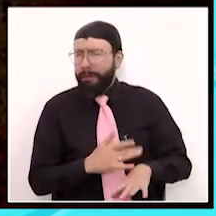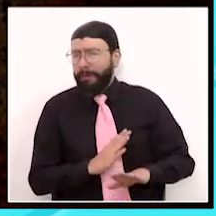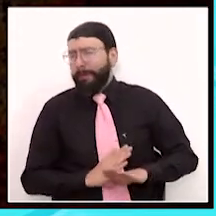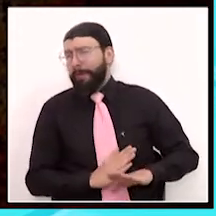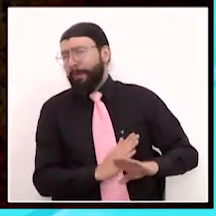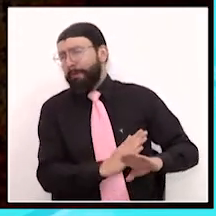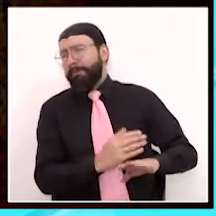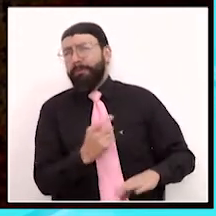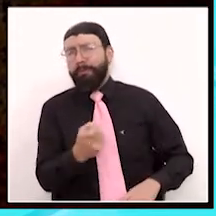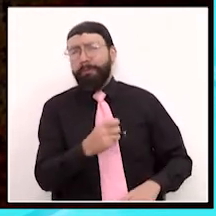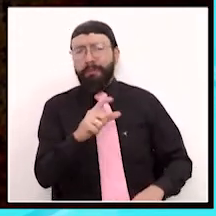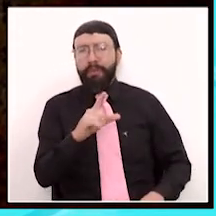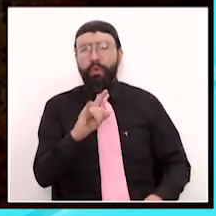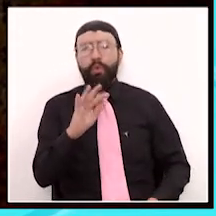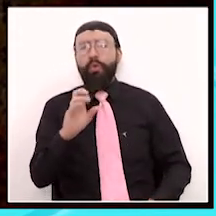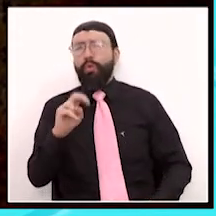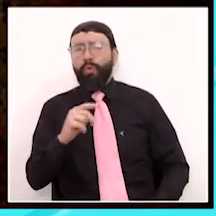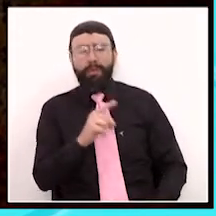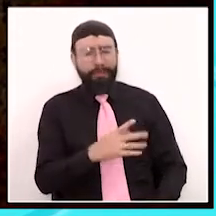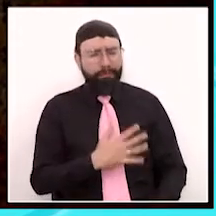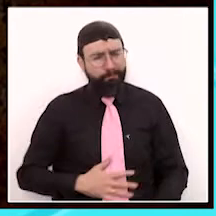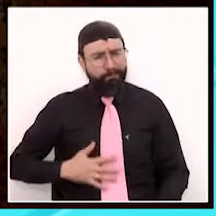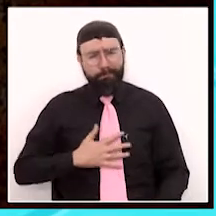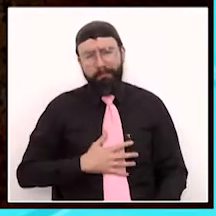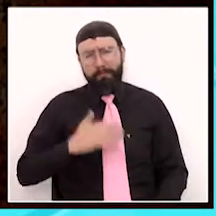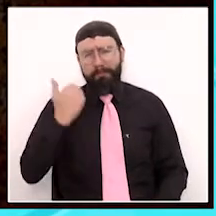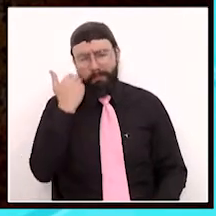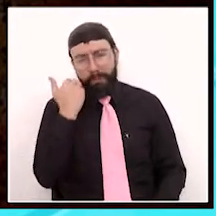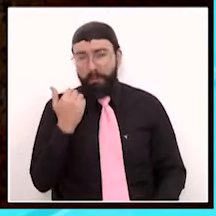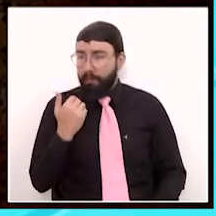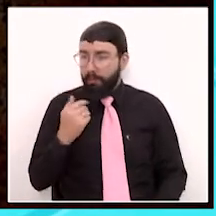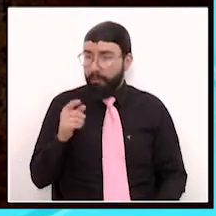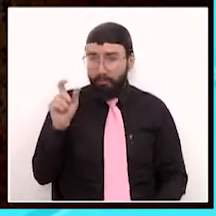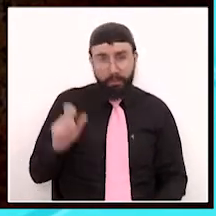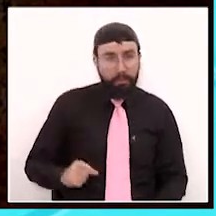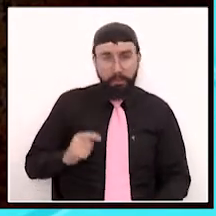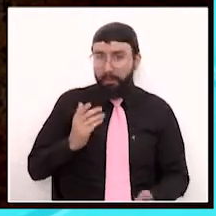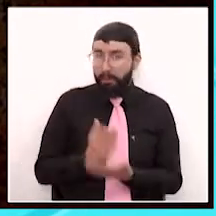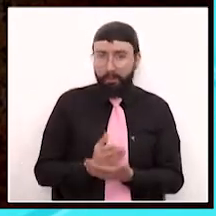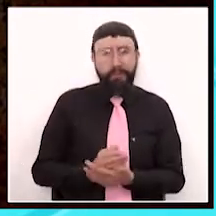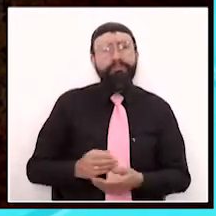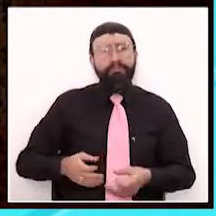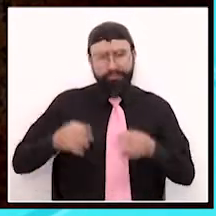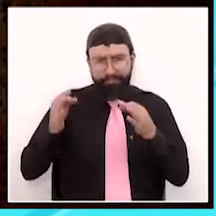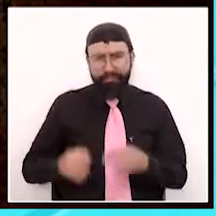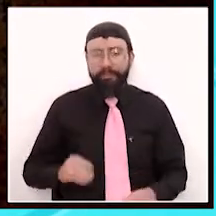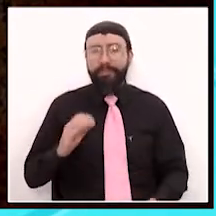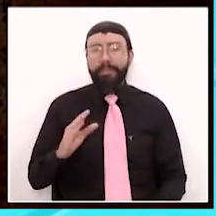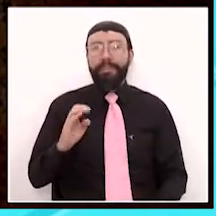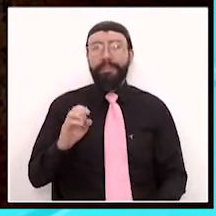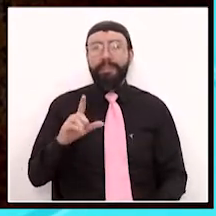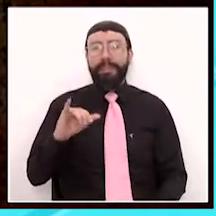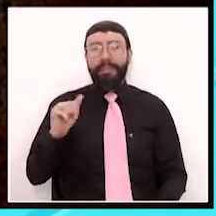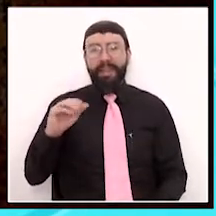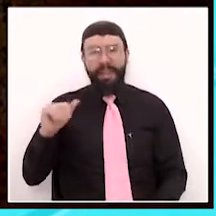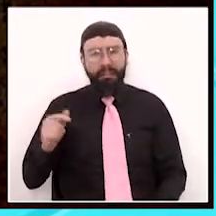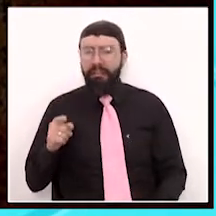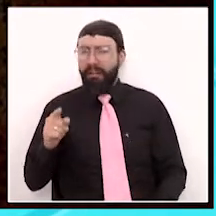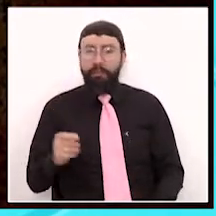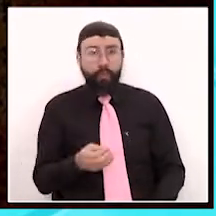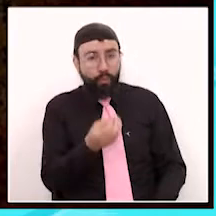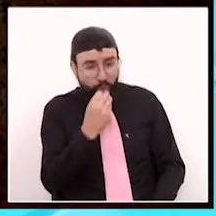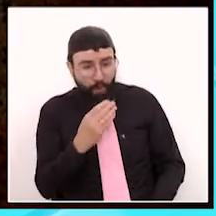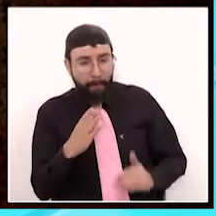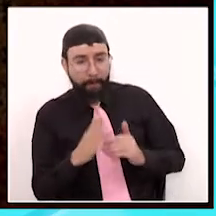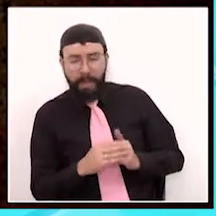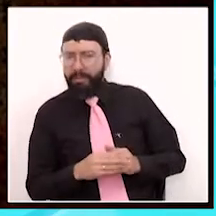No necesariamente las personas que son celíacas, que tienen claramente unas diarreas